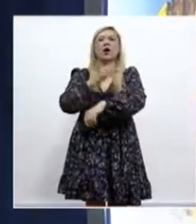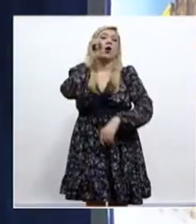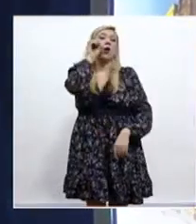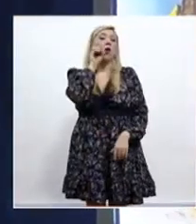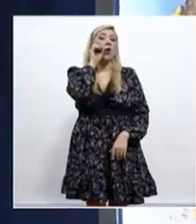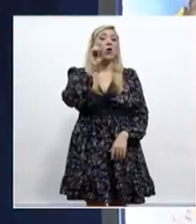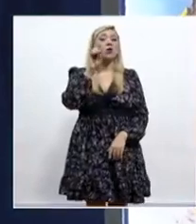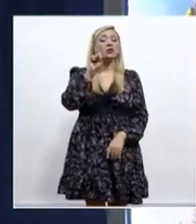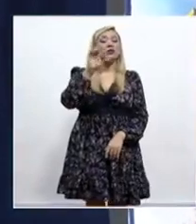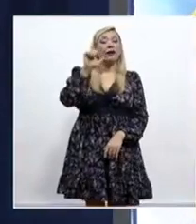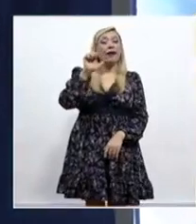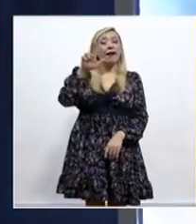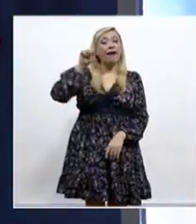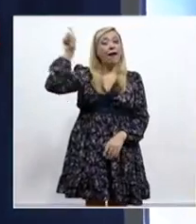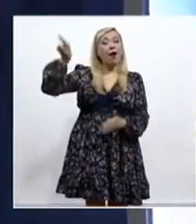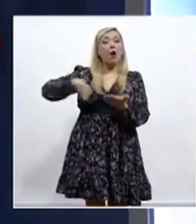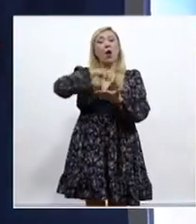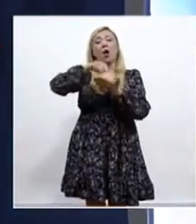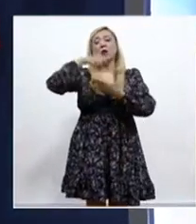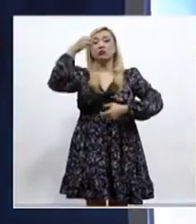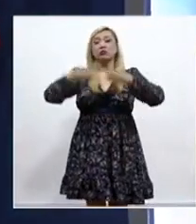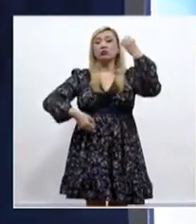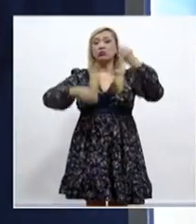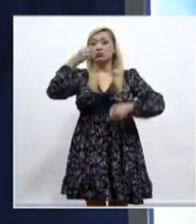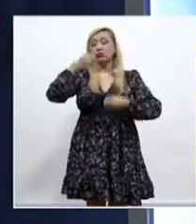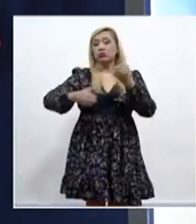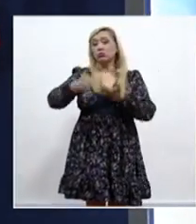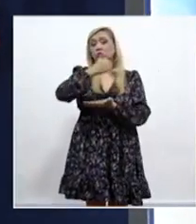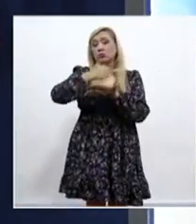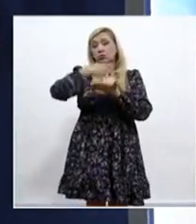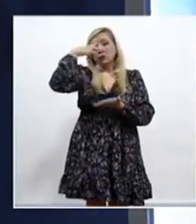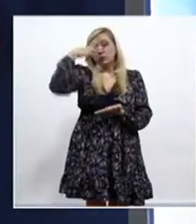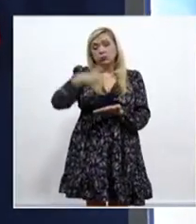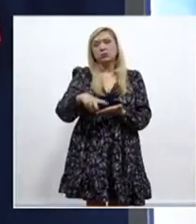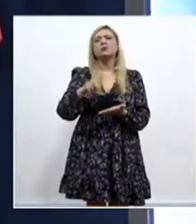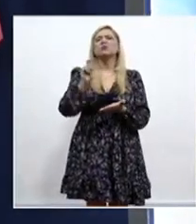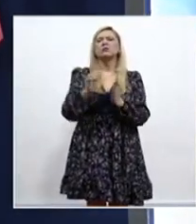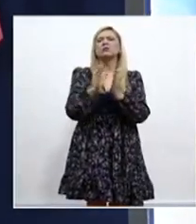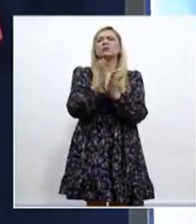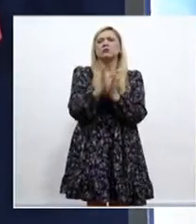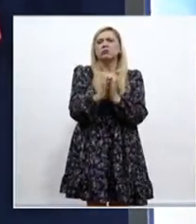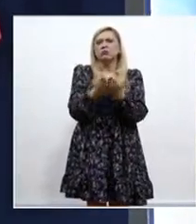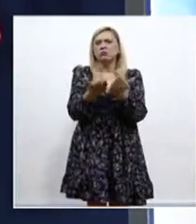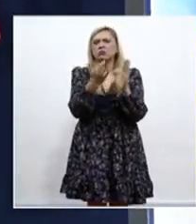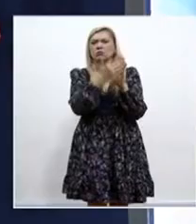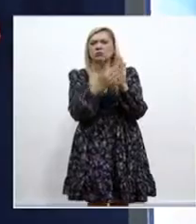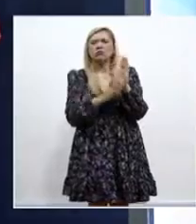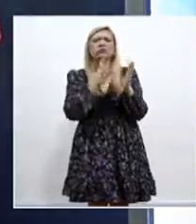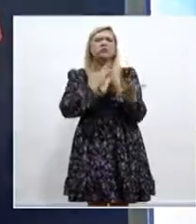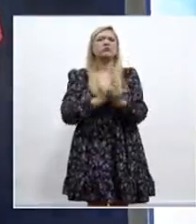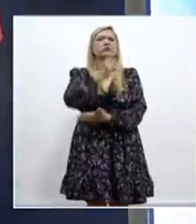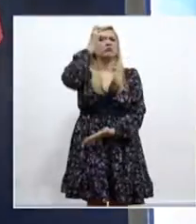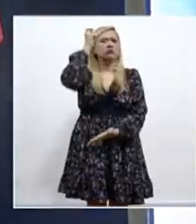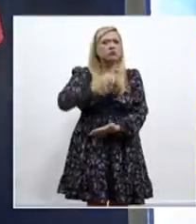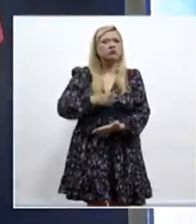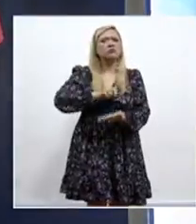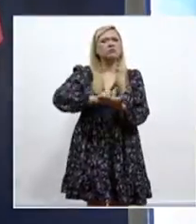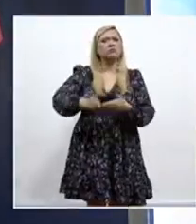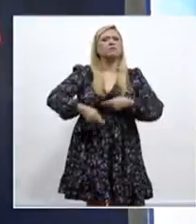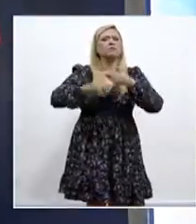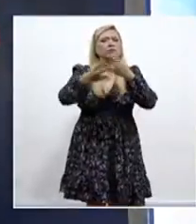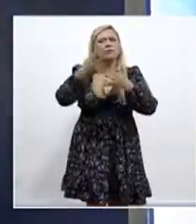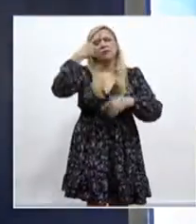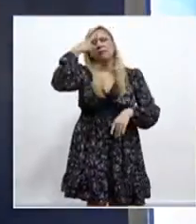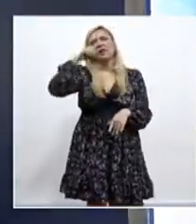alimentos, bebidas o entretenimiento. Explica que si bien la medida tiene un fin constitucionalmente válido, como es la protección de la salud,